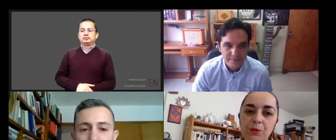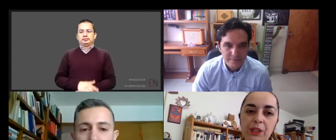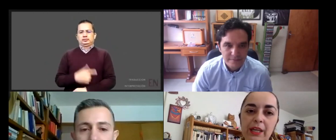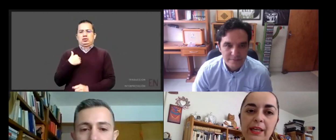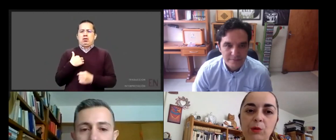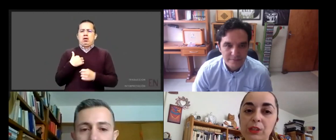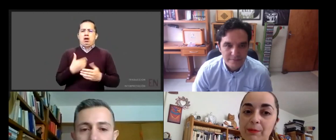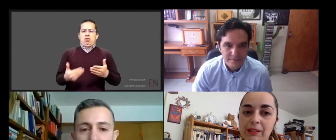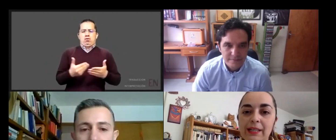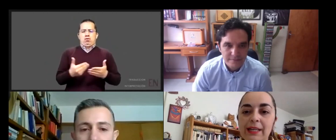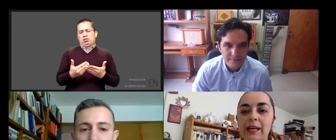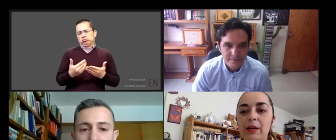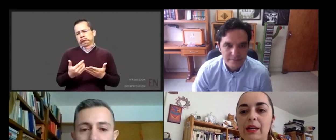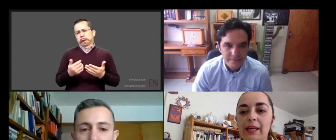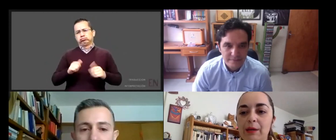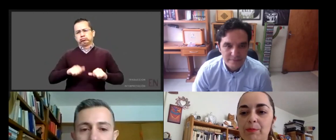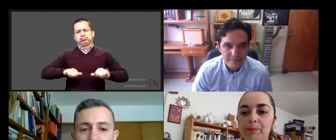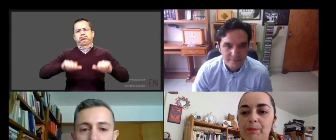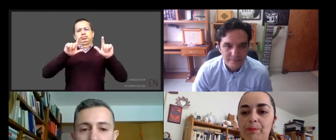muy ejecutiva.